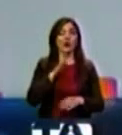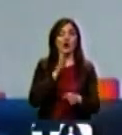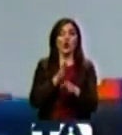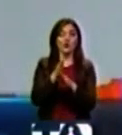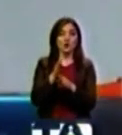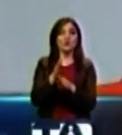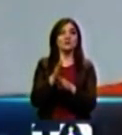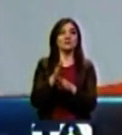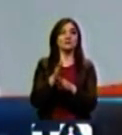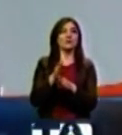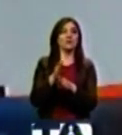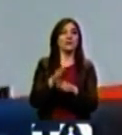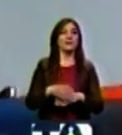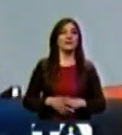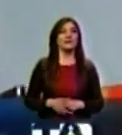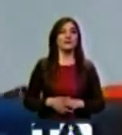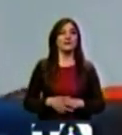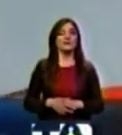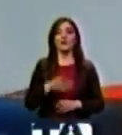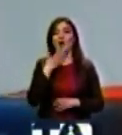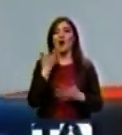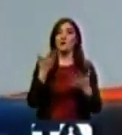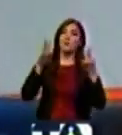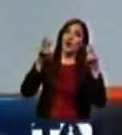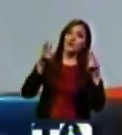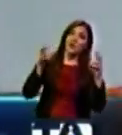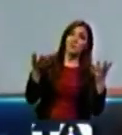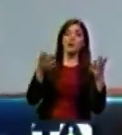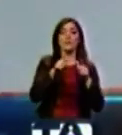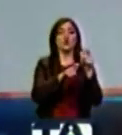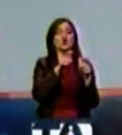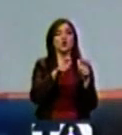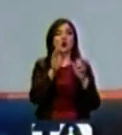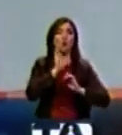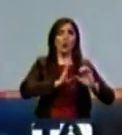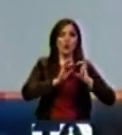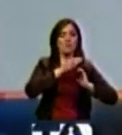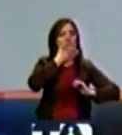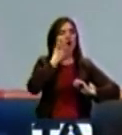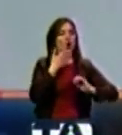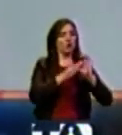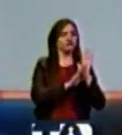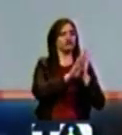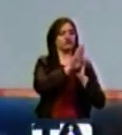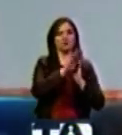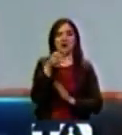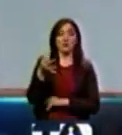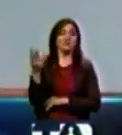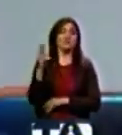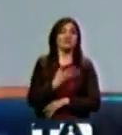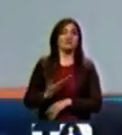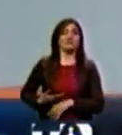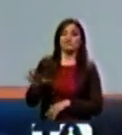la capacidad. Se llenaban la boca hablando de la meritocracia, por ejemplo. Y nunca cumplieron eso, porque vemos que teníamos un